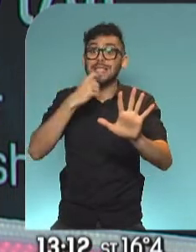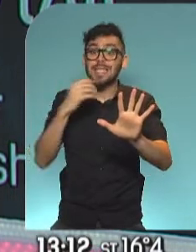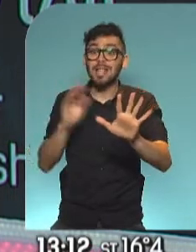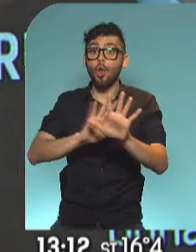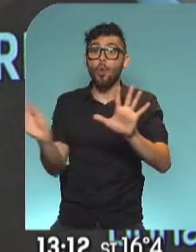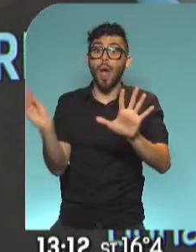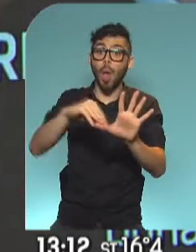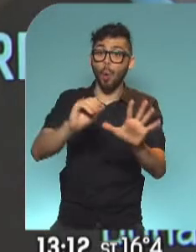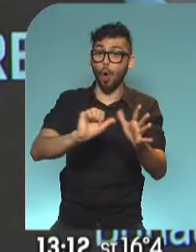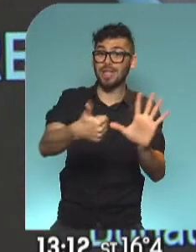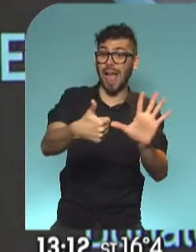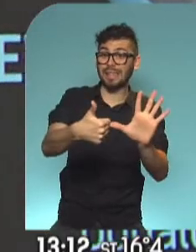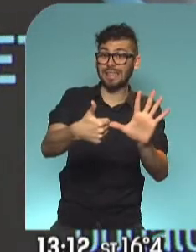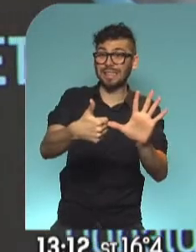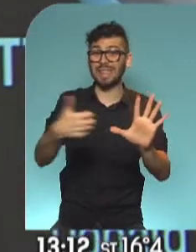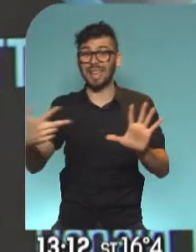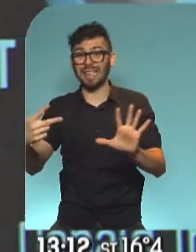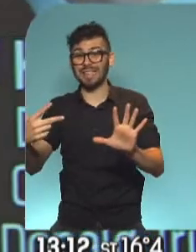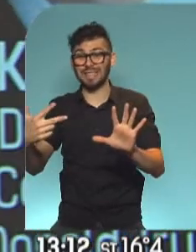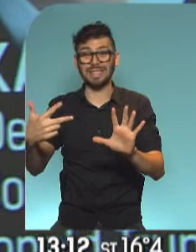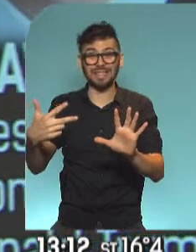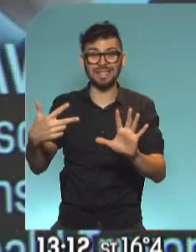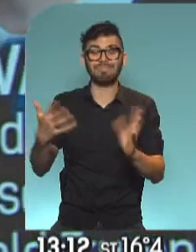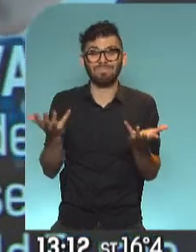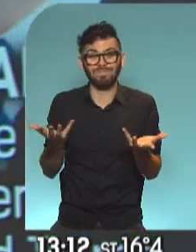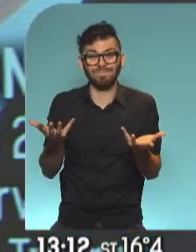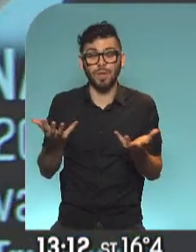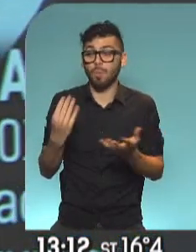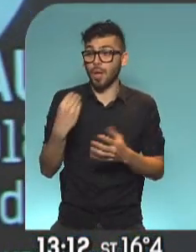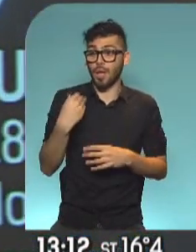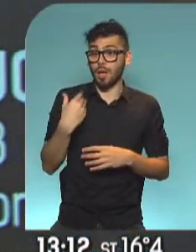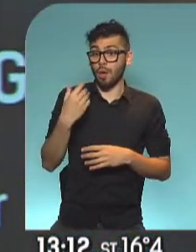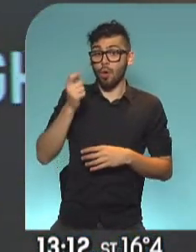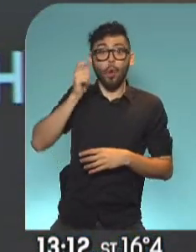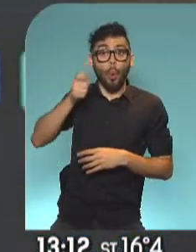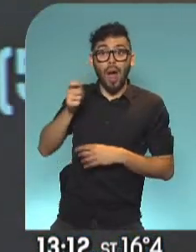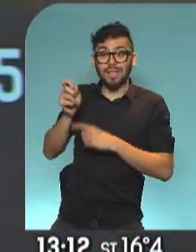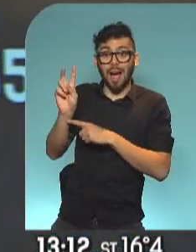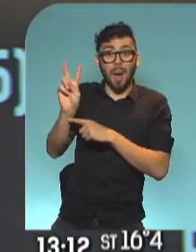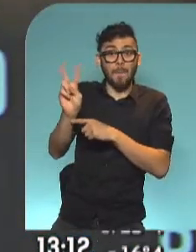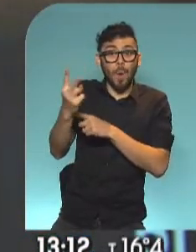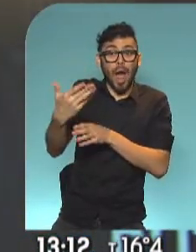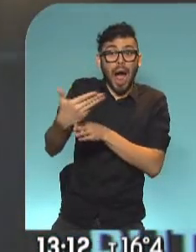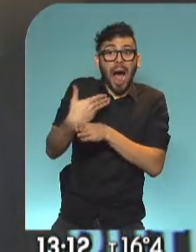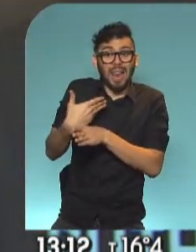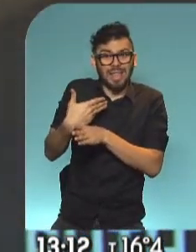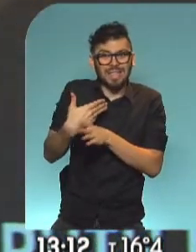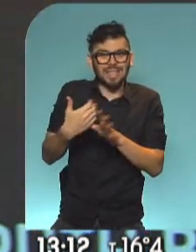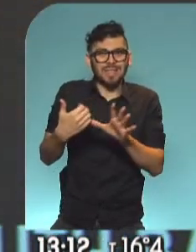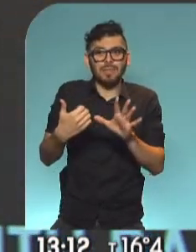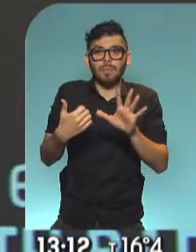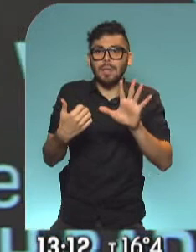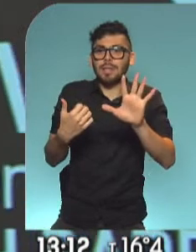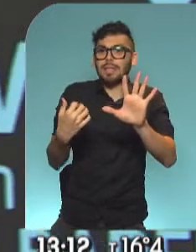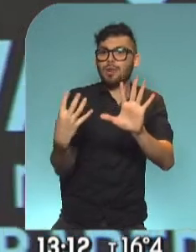conservadora de muy largo aliento. Claro, porque hasta el fallecimiento de la jueza tenían igualmente una mayoría, pero tenían un voto pendular